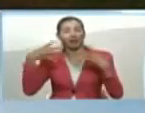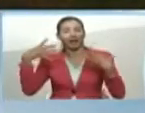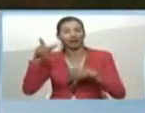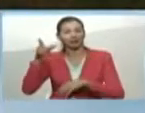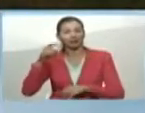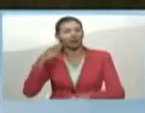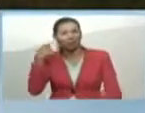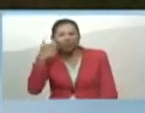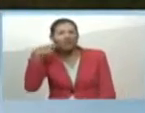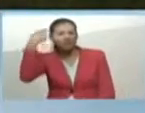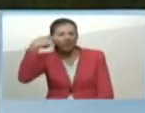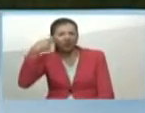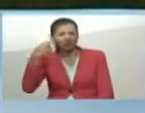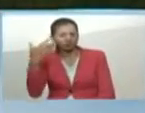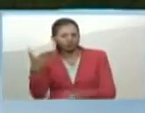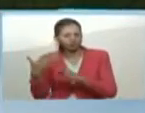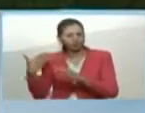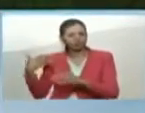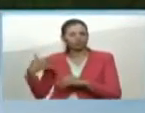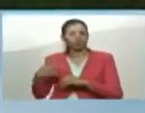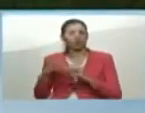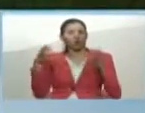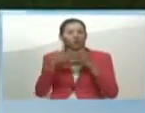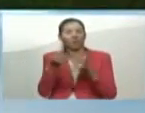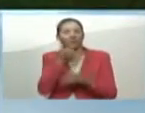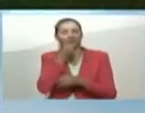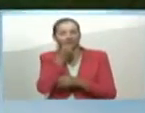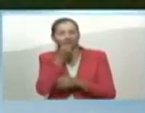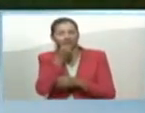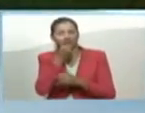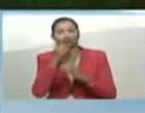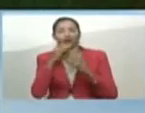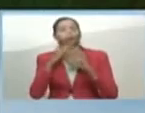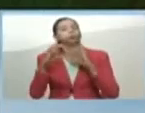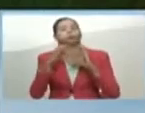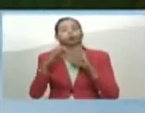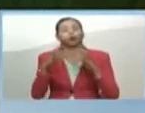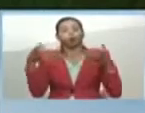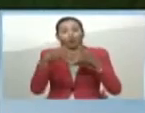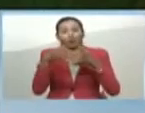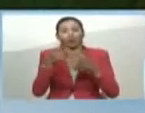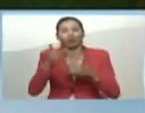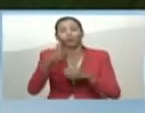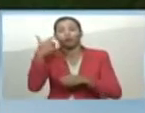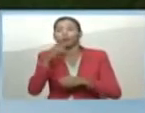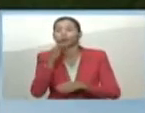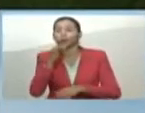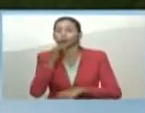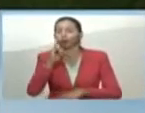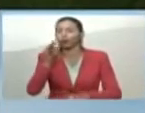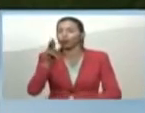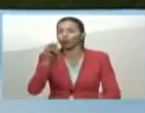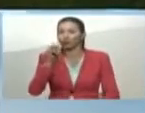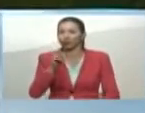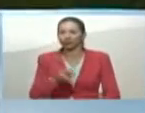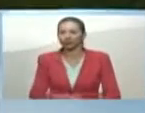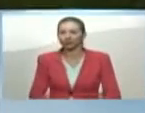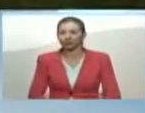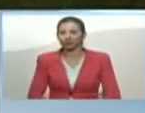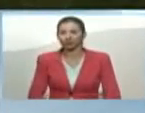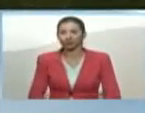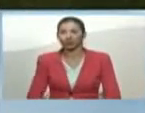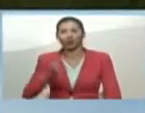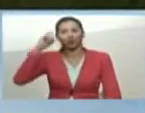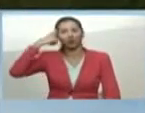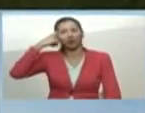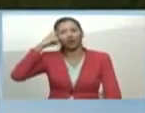esos videos, el equipo de prensa, el equipo de comunicaciones. Junio, lo recuerdo, en junio